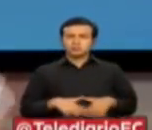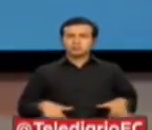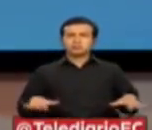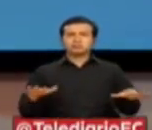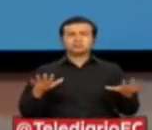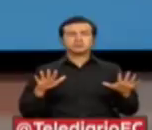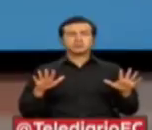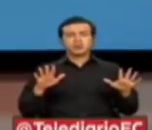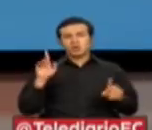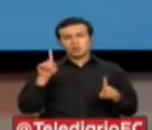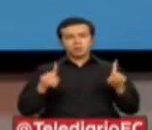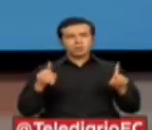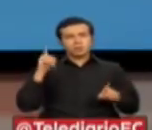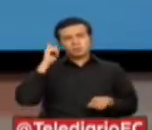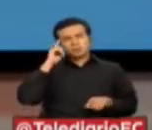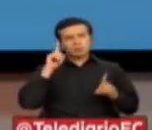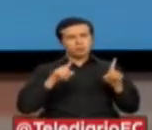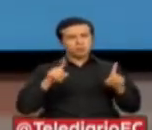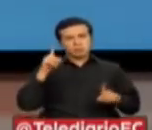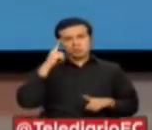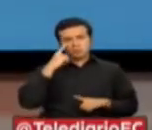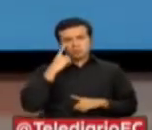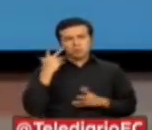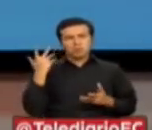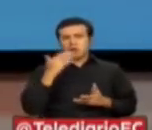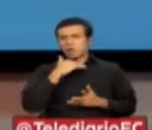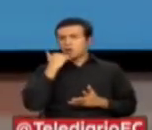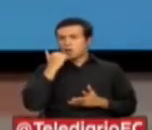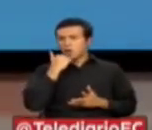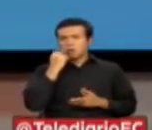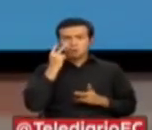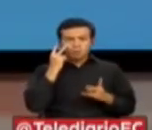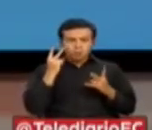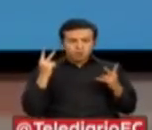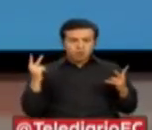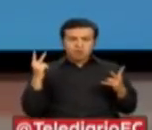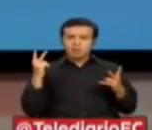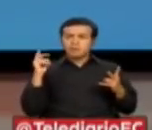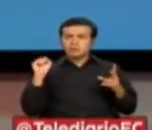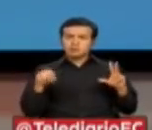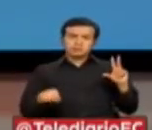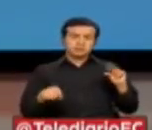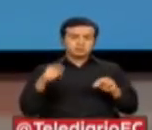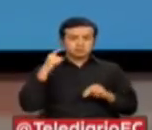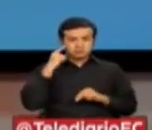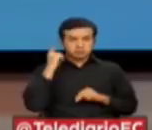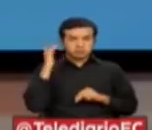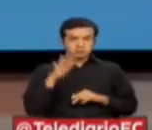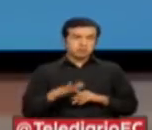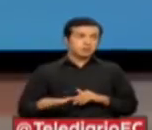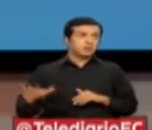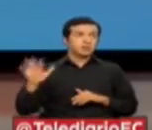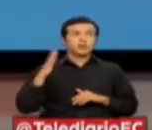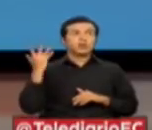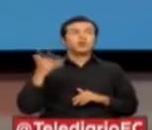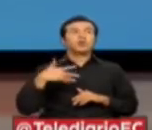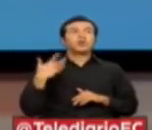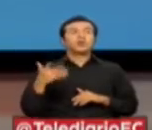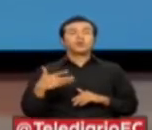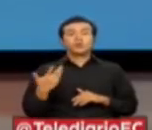hay sospechas, más allá de que en algunos casos se ha demostrado, en otros no, pero la sospecha alrededor de cómo se